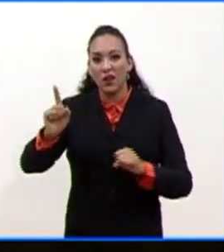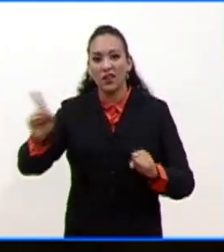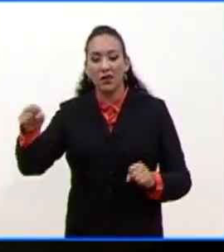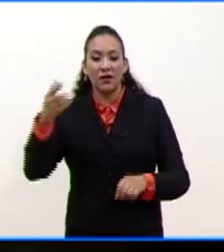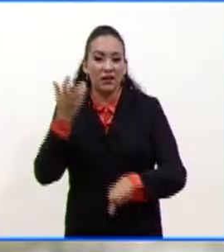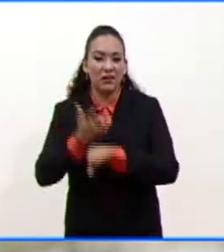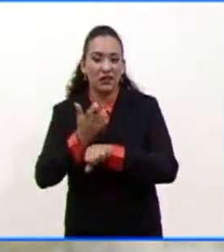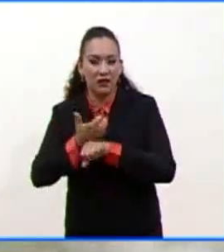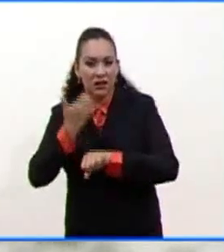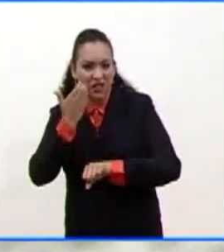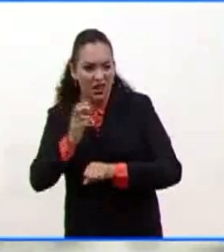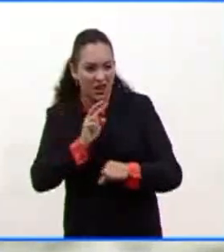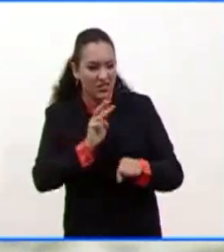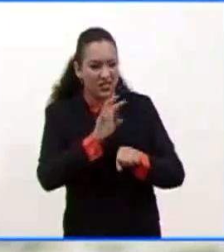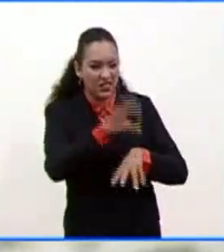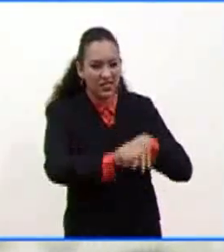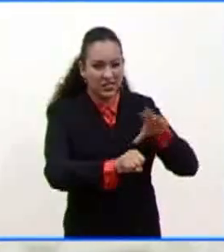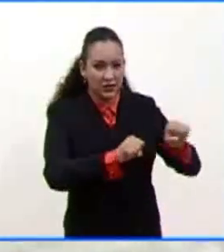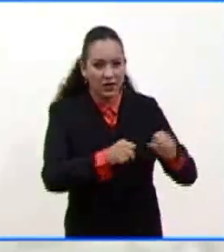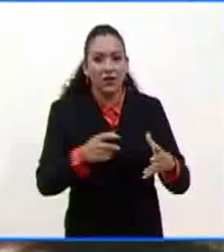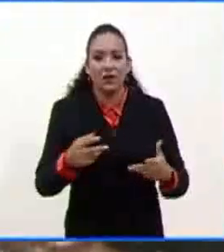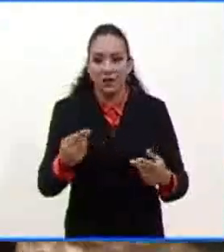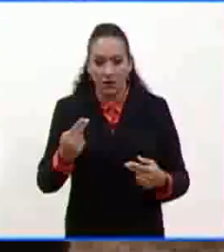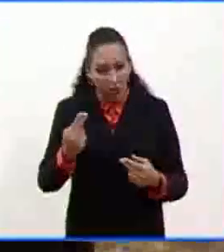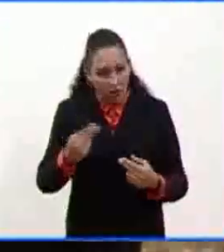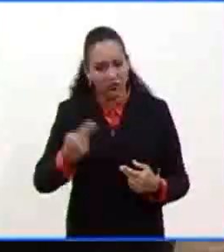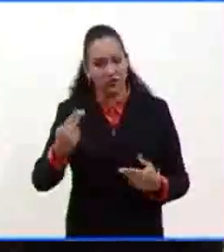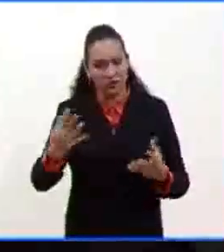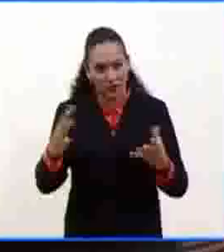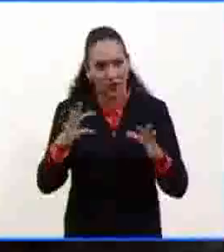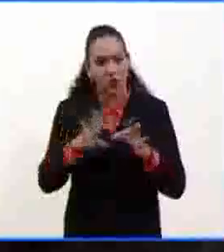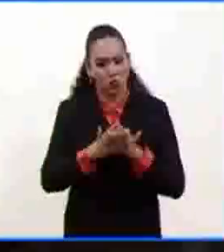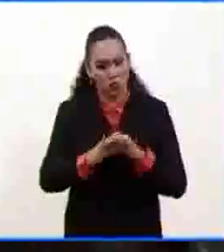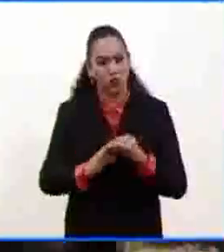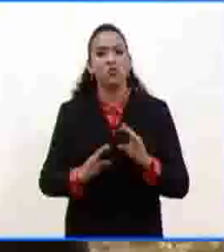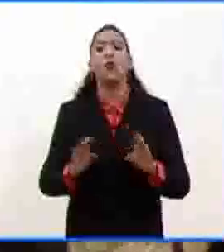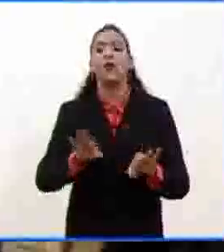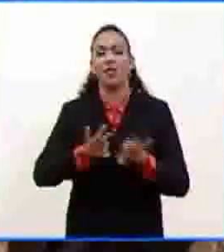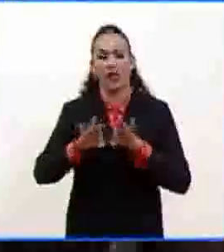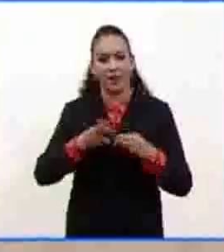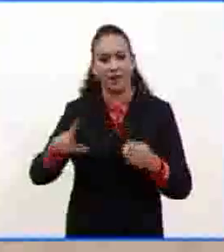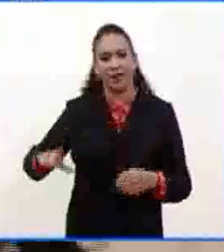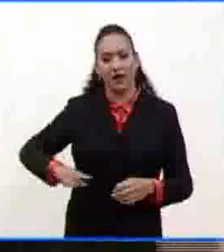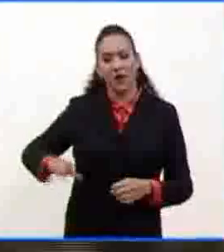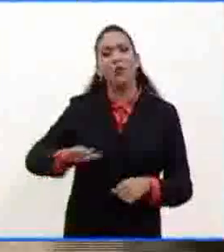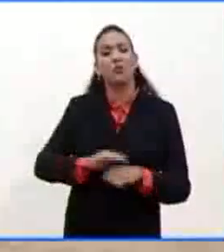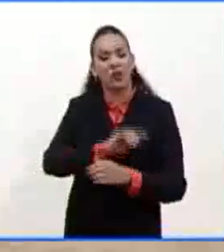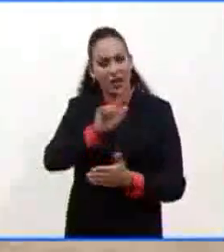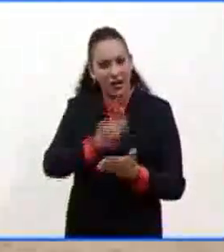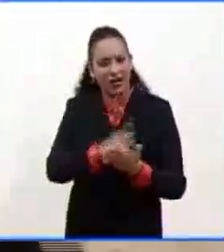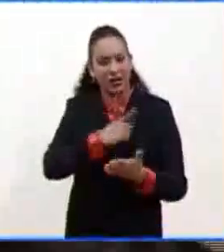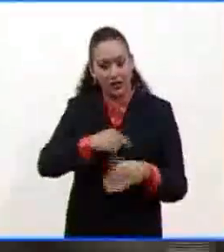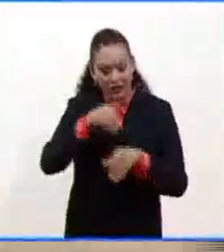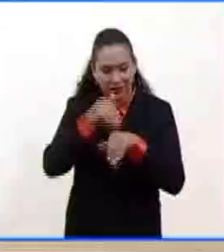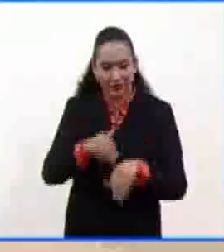alguna sin la autorización y colaboración expresa del Estado mexicano, en el marco de las leyes